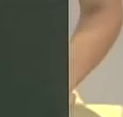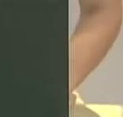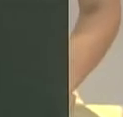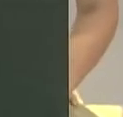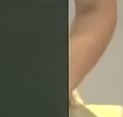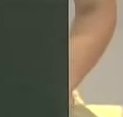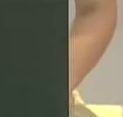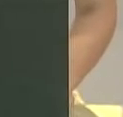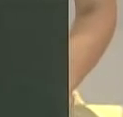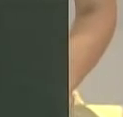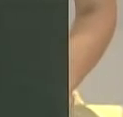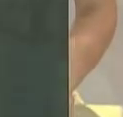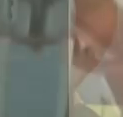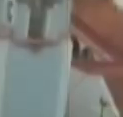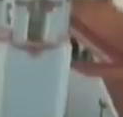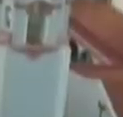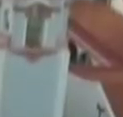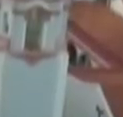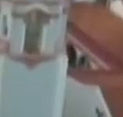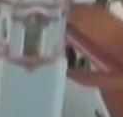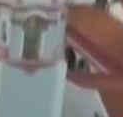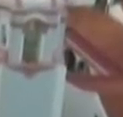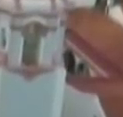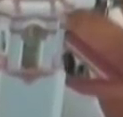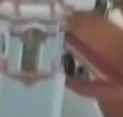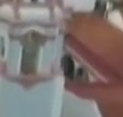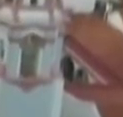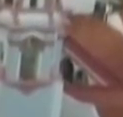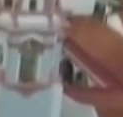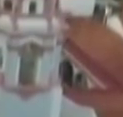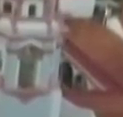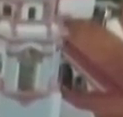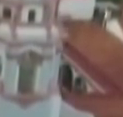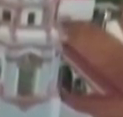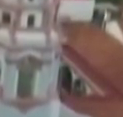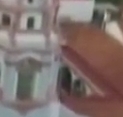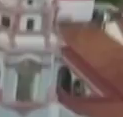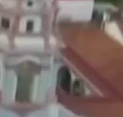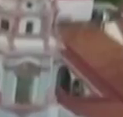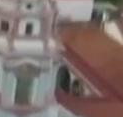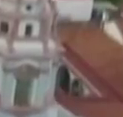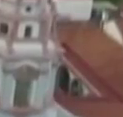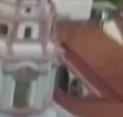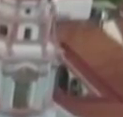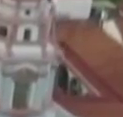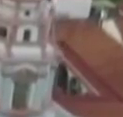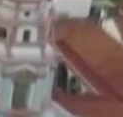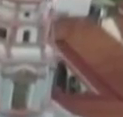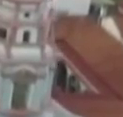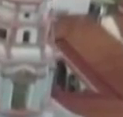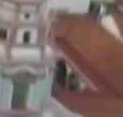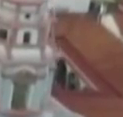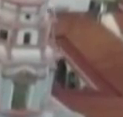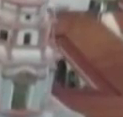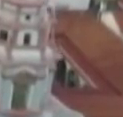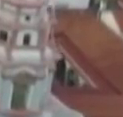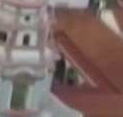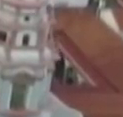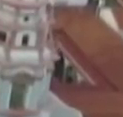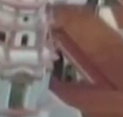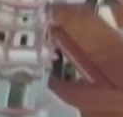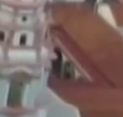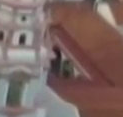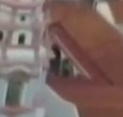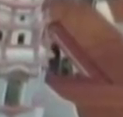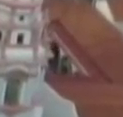allá. Adelante. Mi saludo. Hoy 5 de abril, ¿verdad?